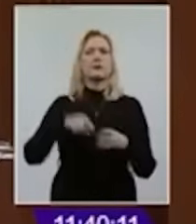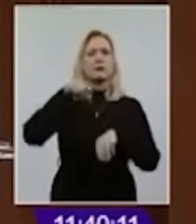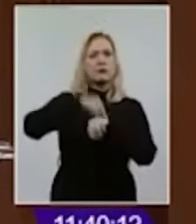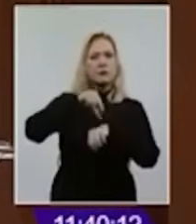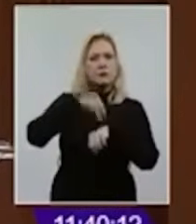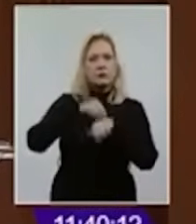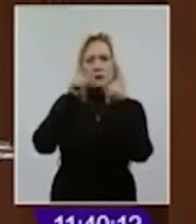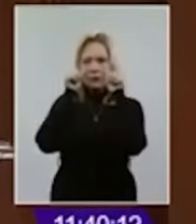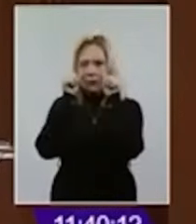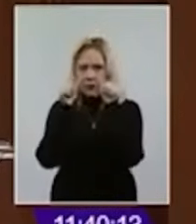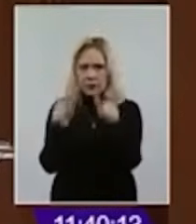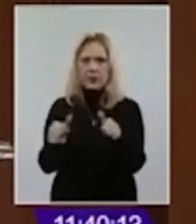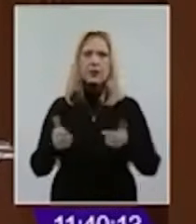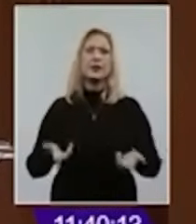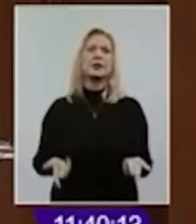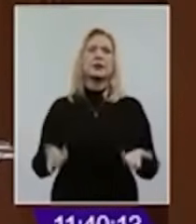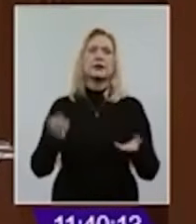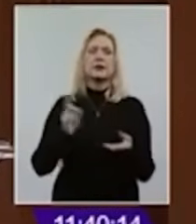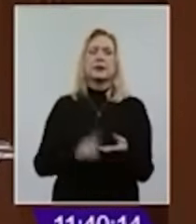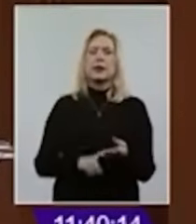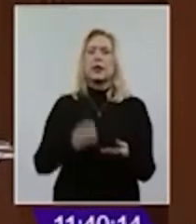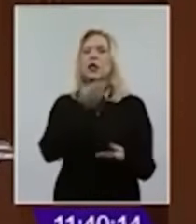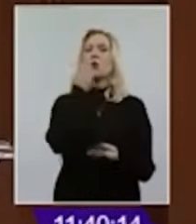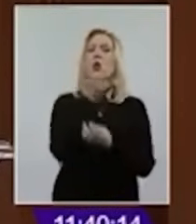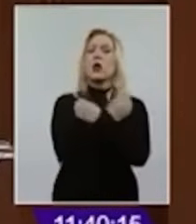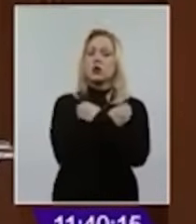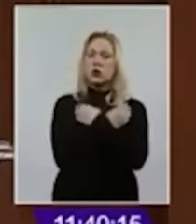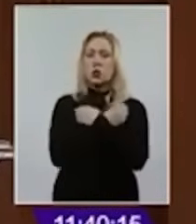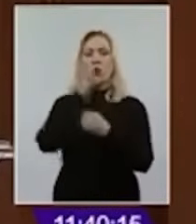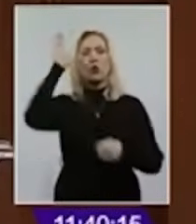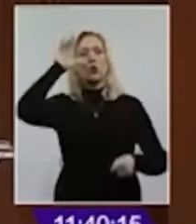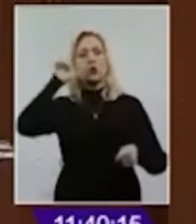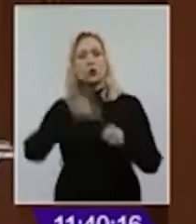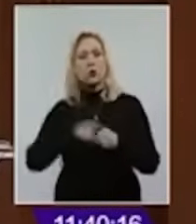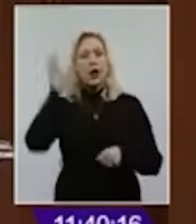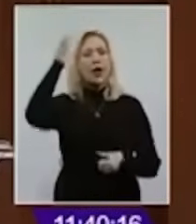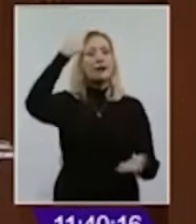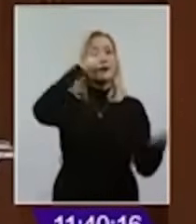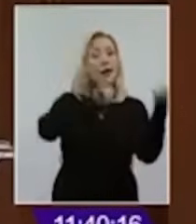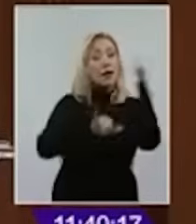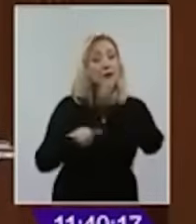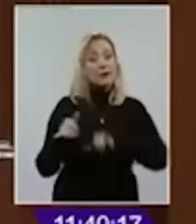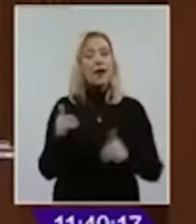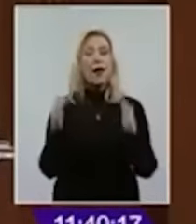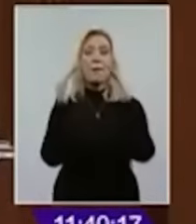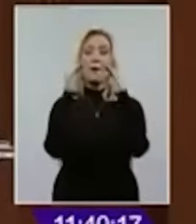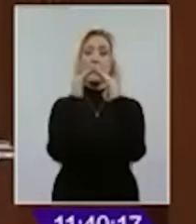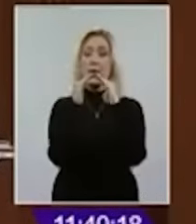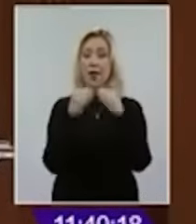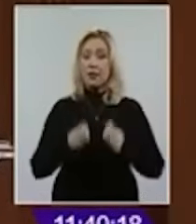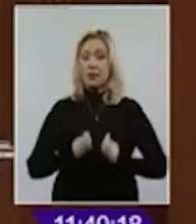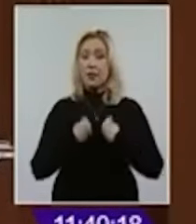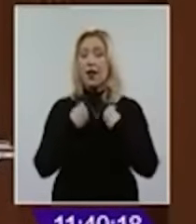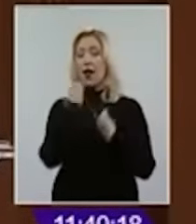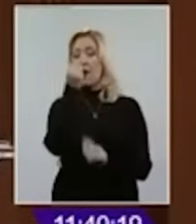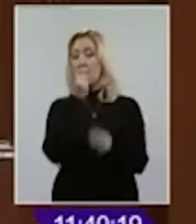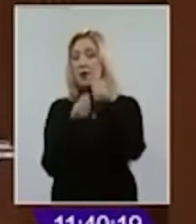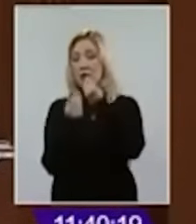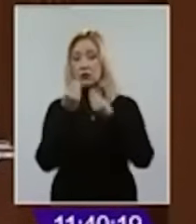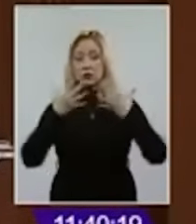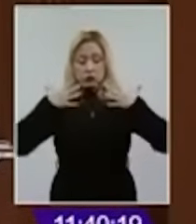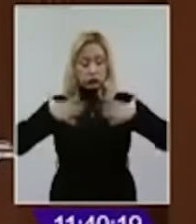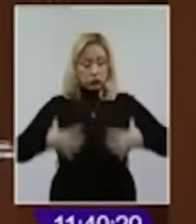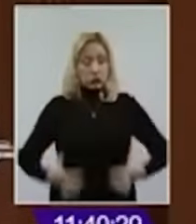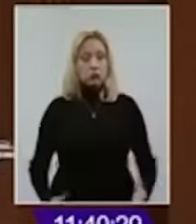médica, a la educación, a la cultura y a la ciencia, a la vivienda, a la alimentación y al vestido, a gozar de un